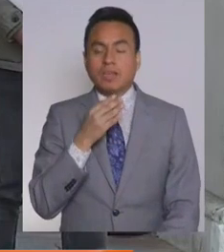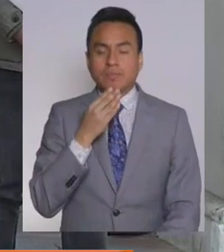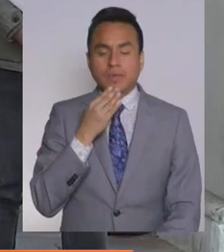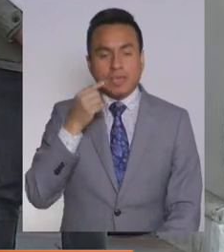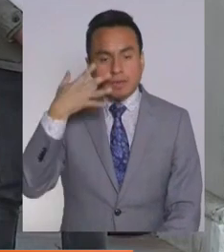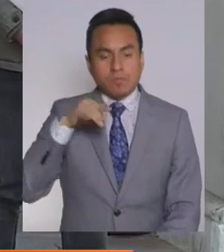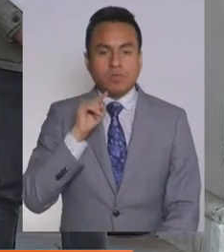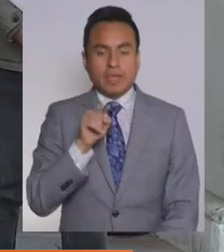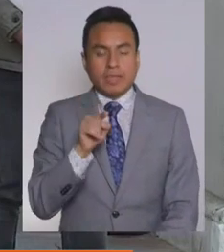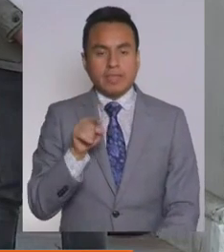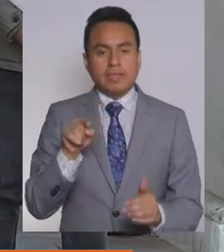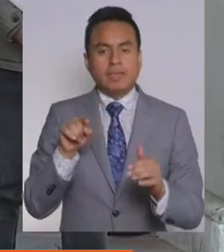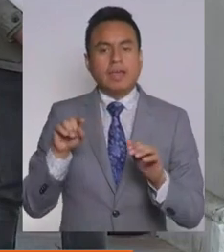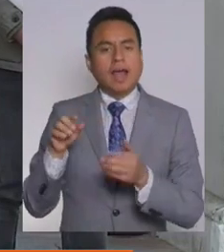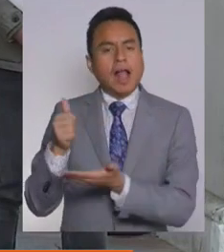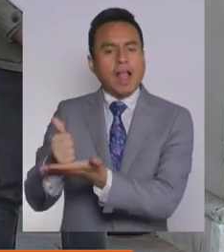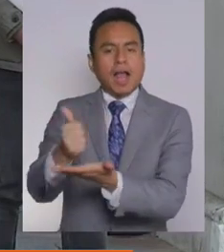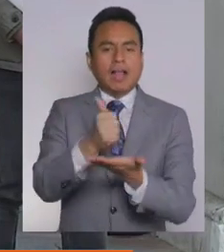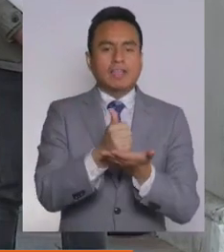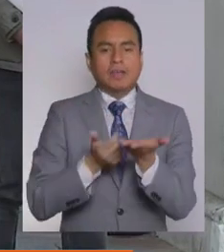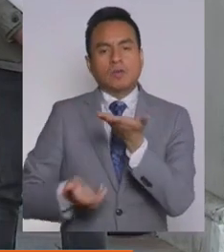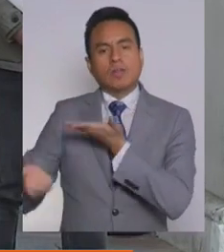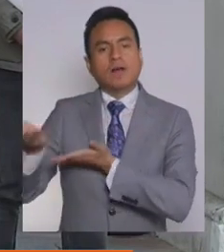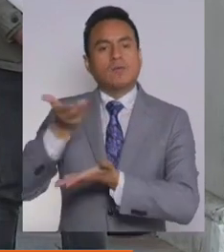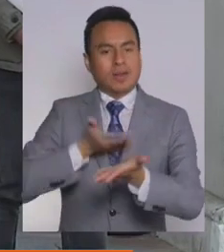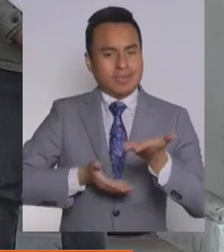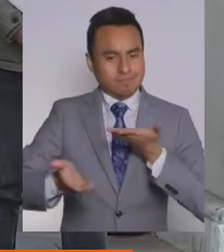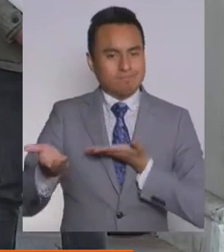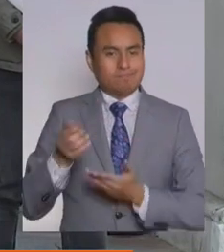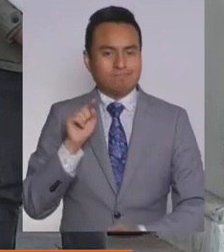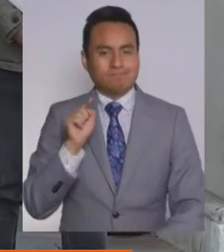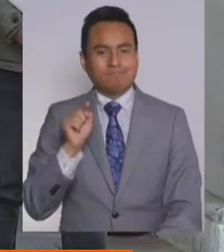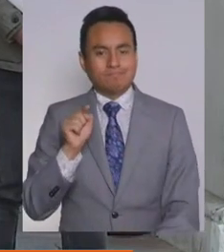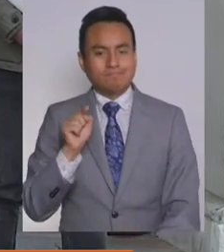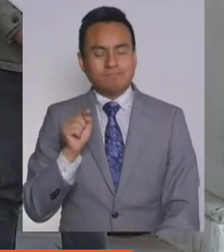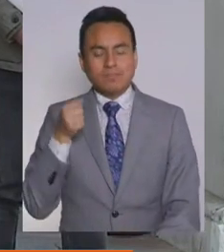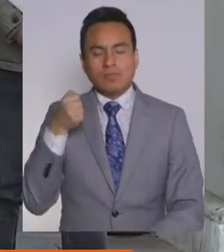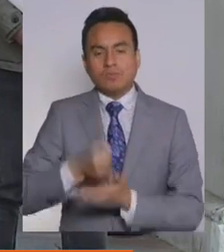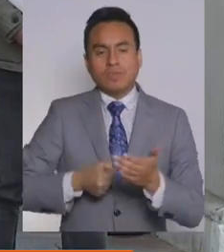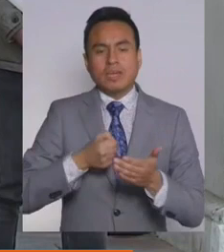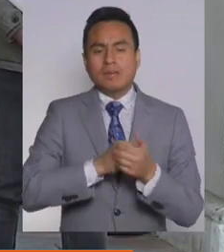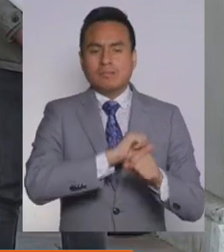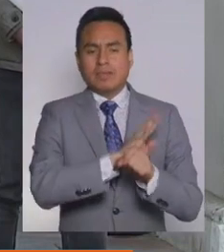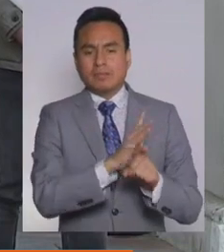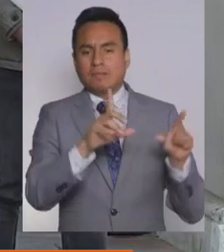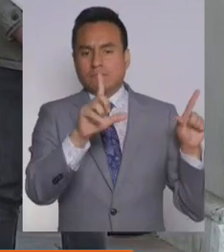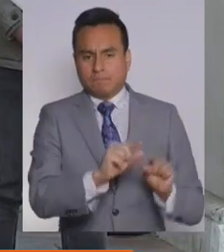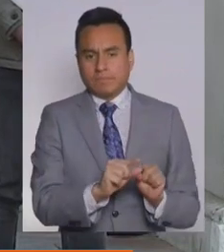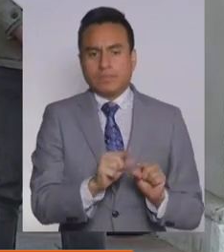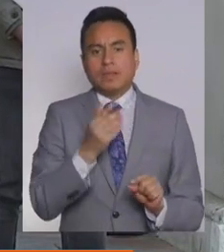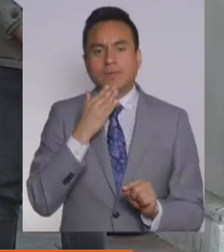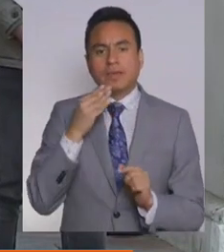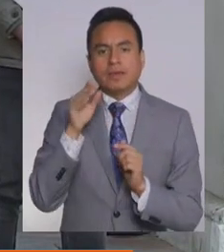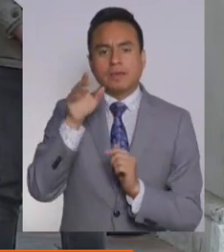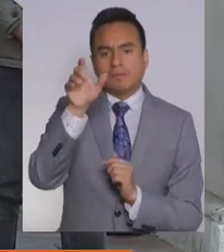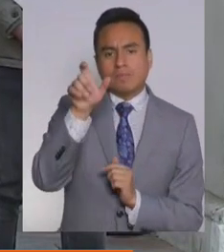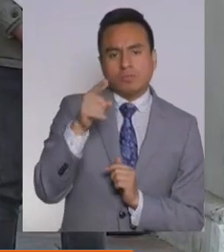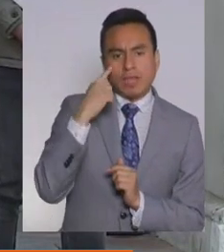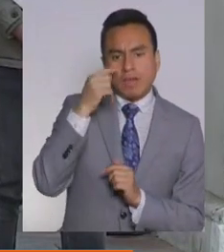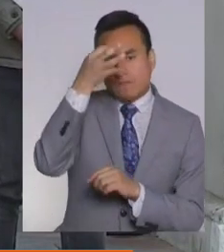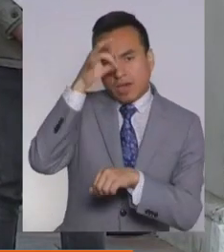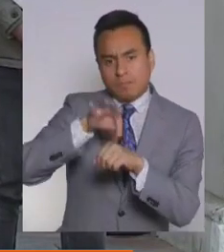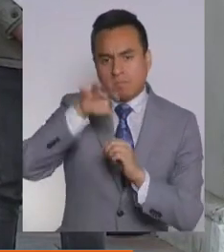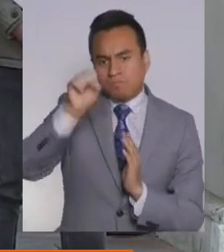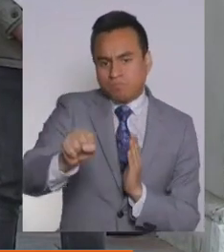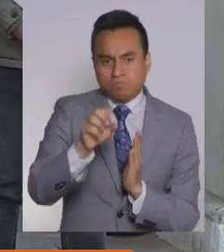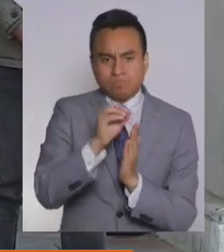es muy importante el mundo de los alcaldes para colaborar, ¿no es cierto?, con la lucha contra la pandemia. En el tema de la trazabilidad, que las